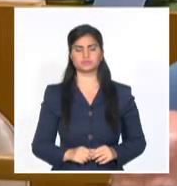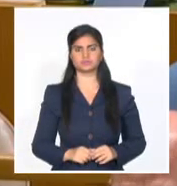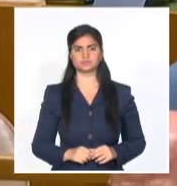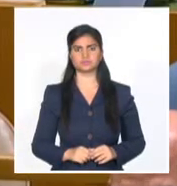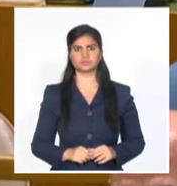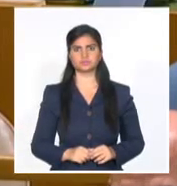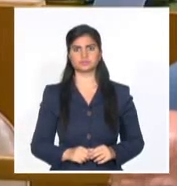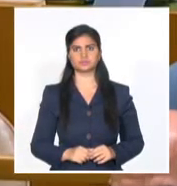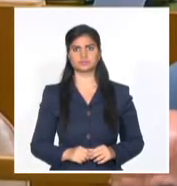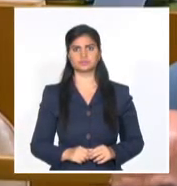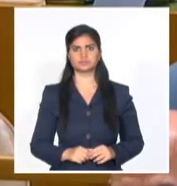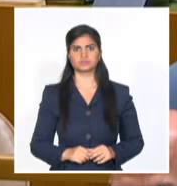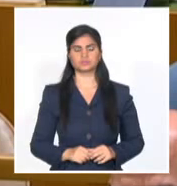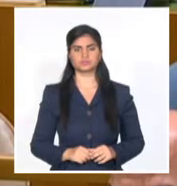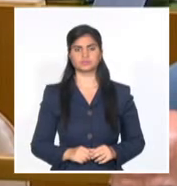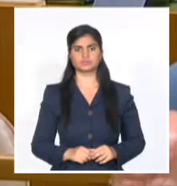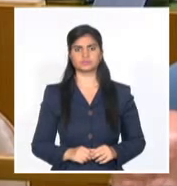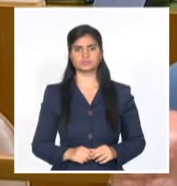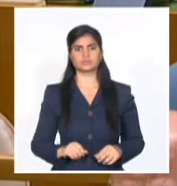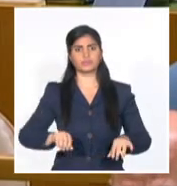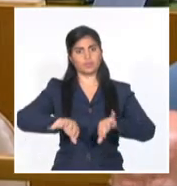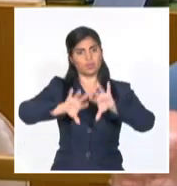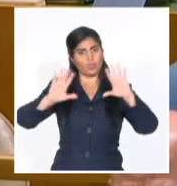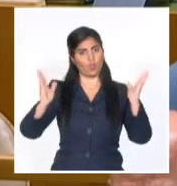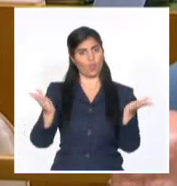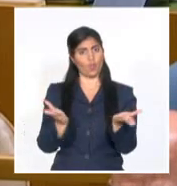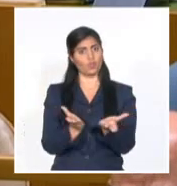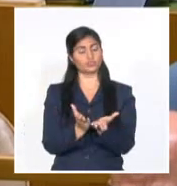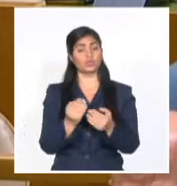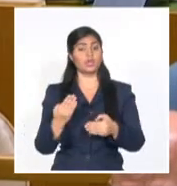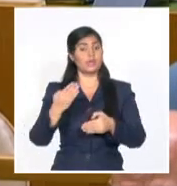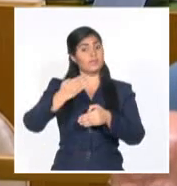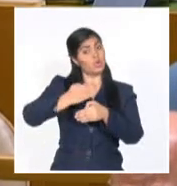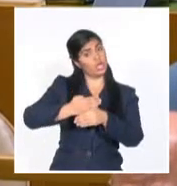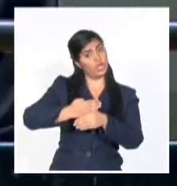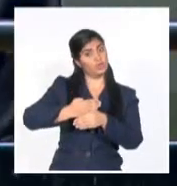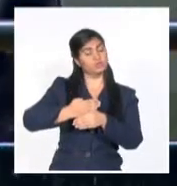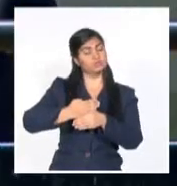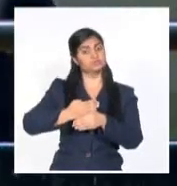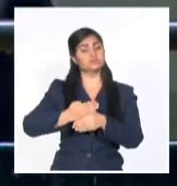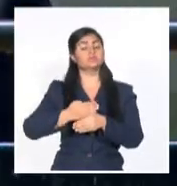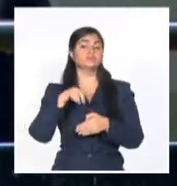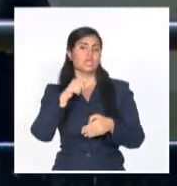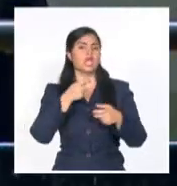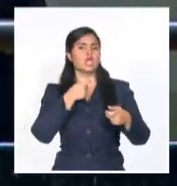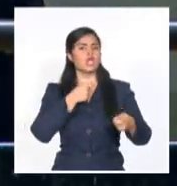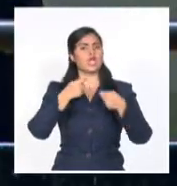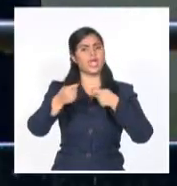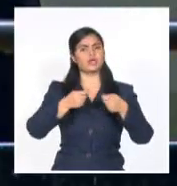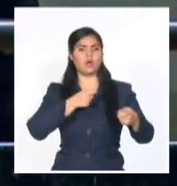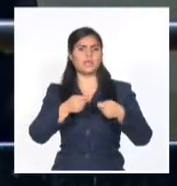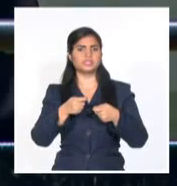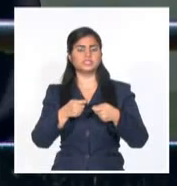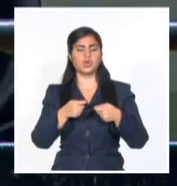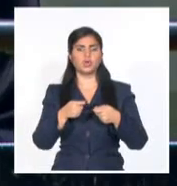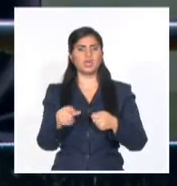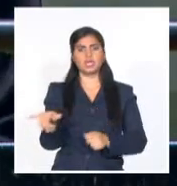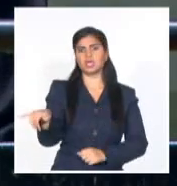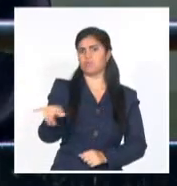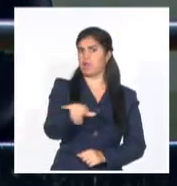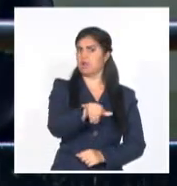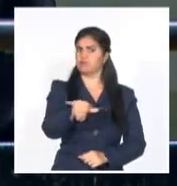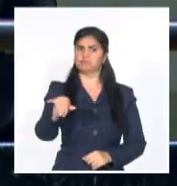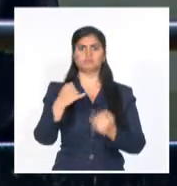mundo entero el bloqueo, el comercio es bidireccional, Cuba